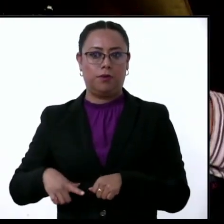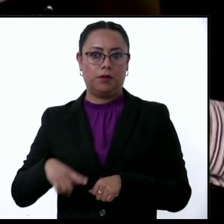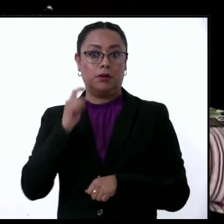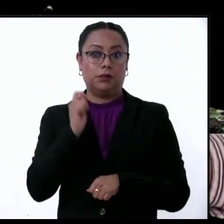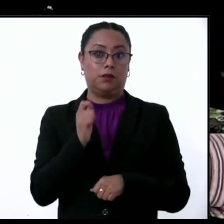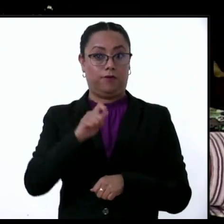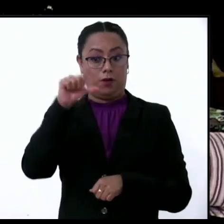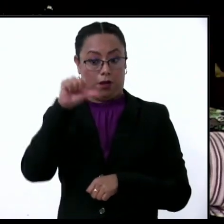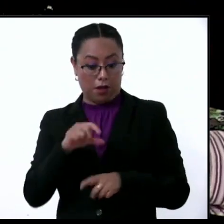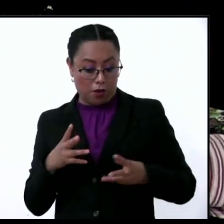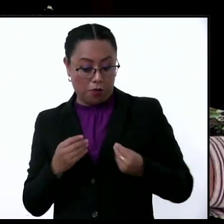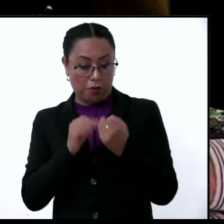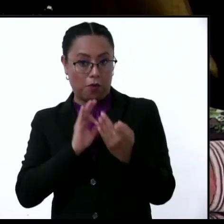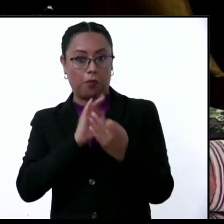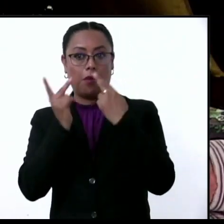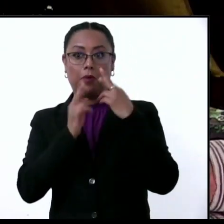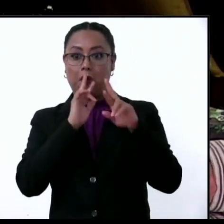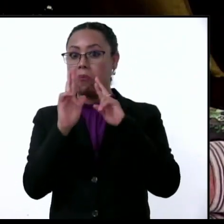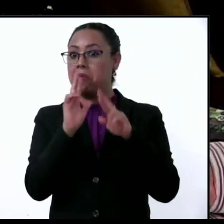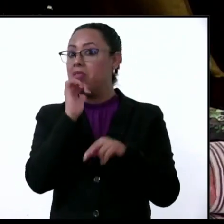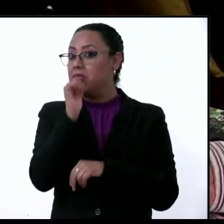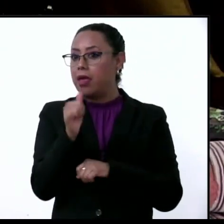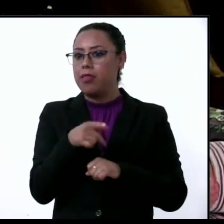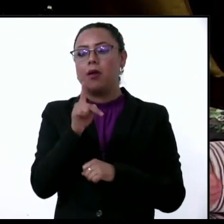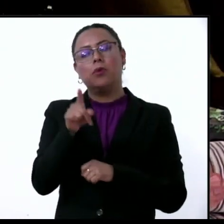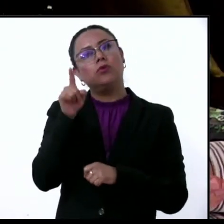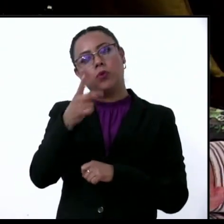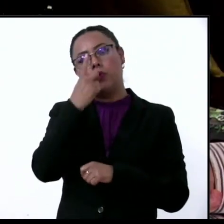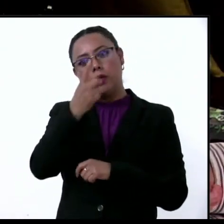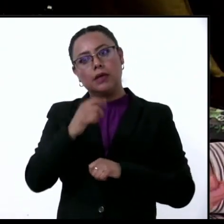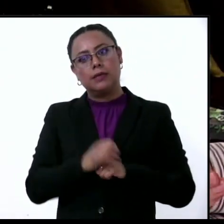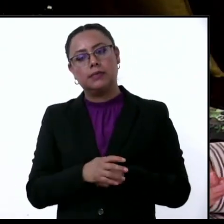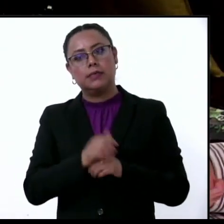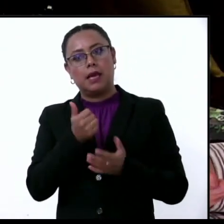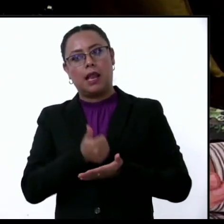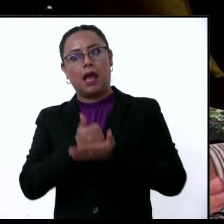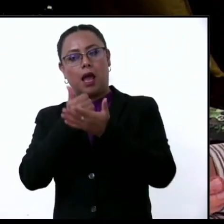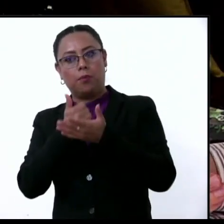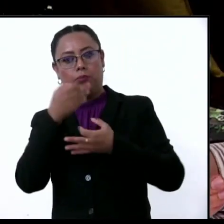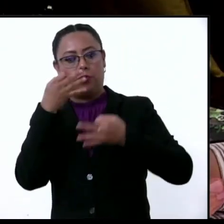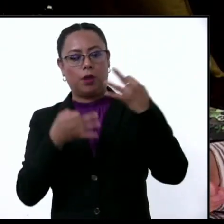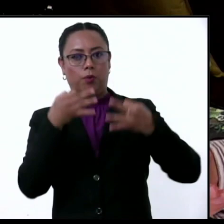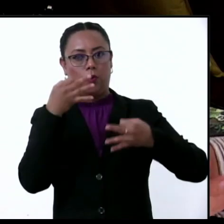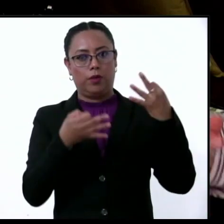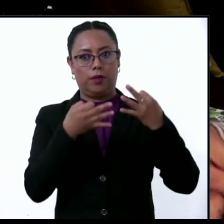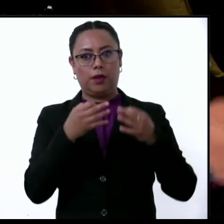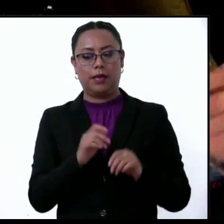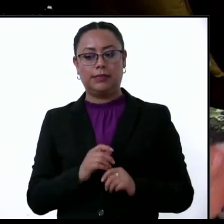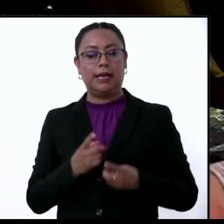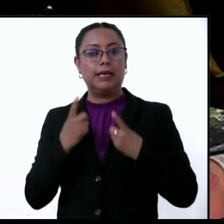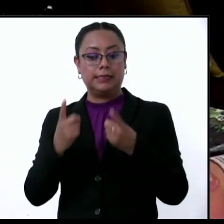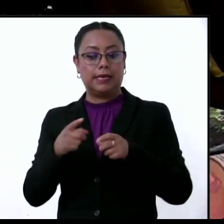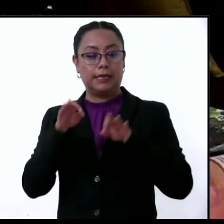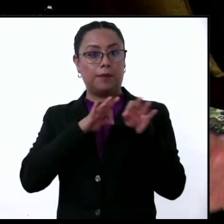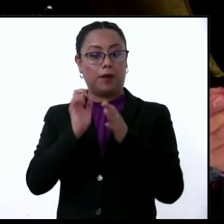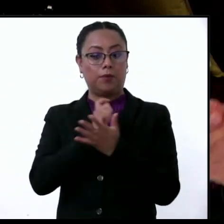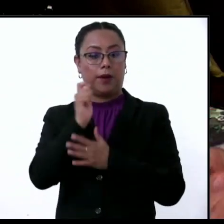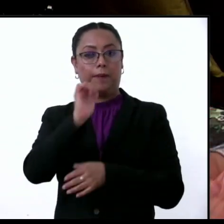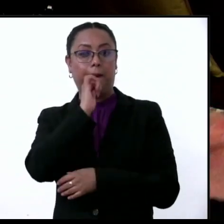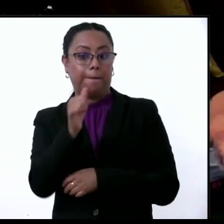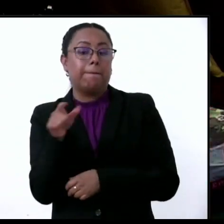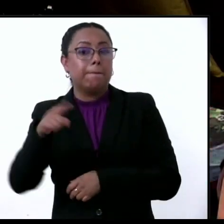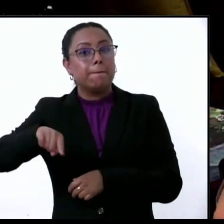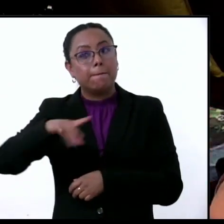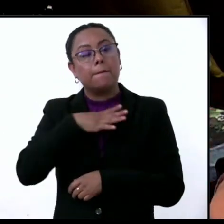la comparecencia. Pero mencionaste la asistencia jurídica que se le está otorgando a los trabajadores no asalariados, que a pesar de contar con